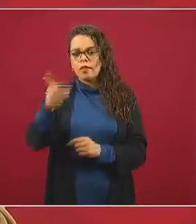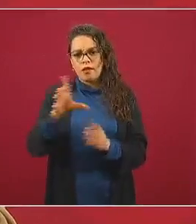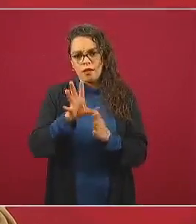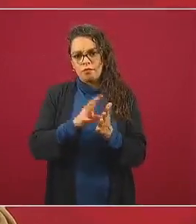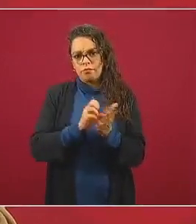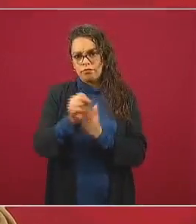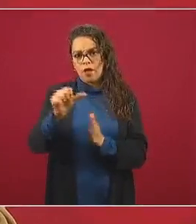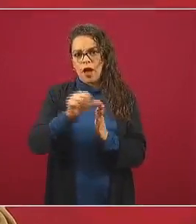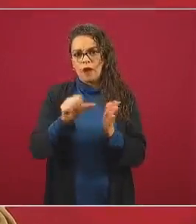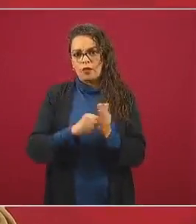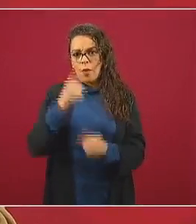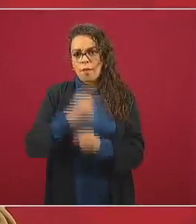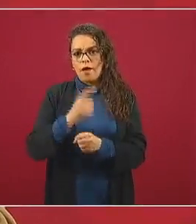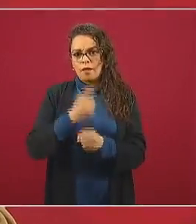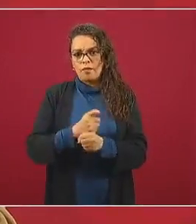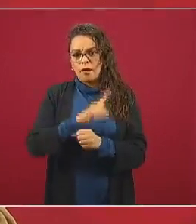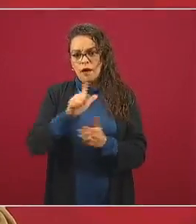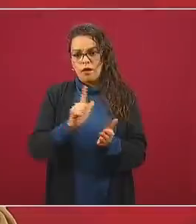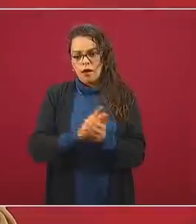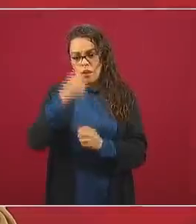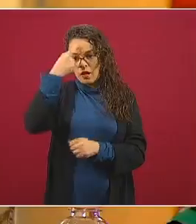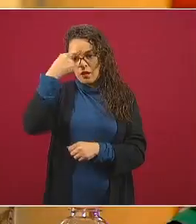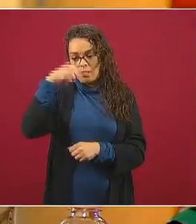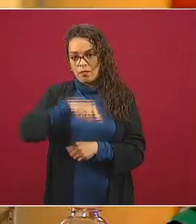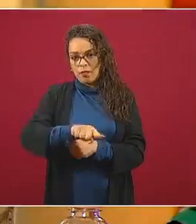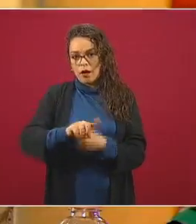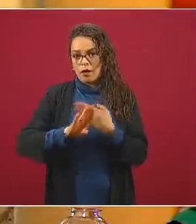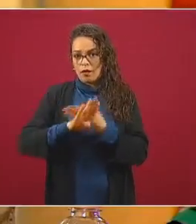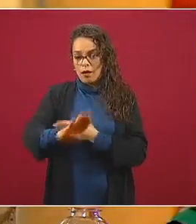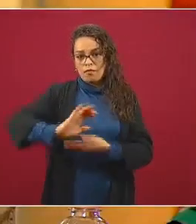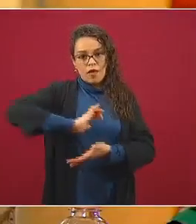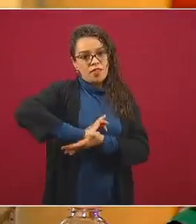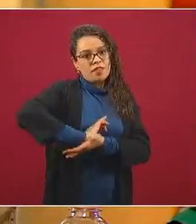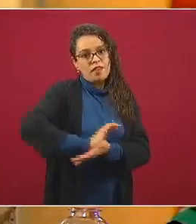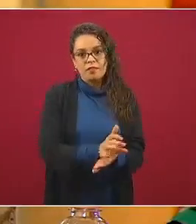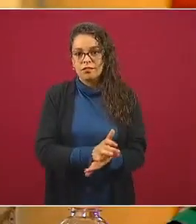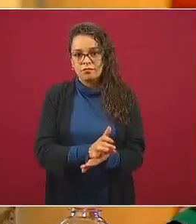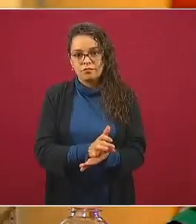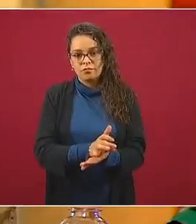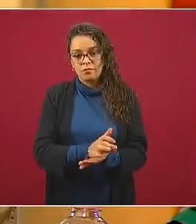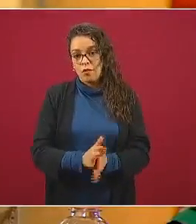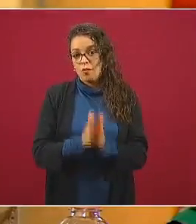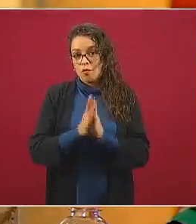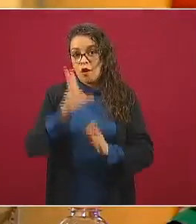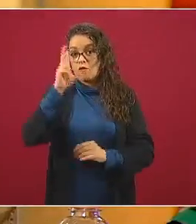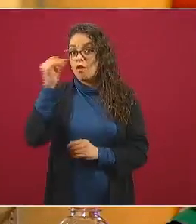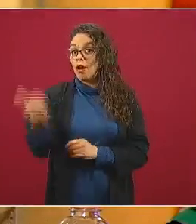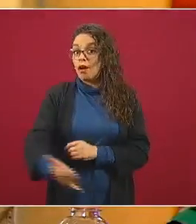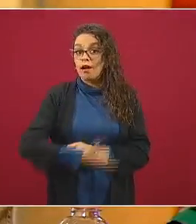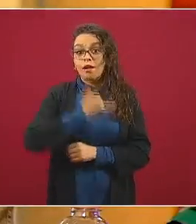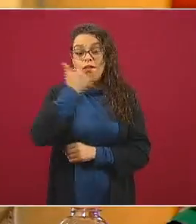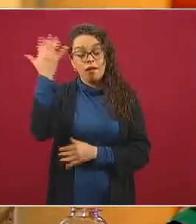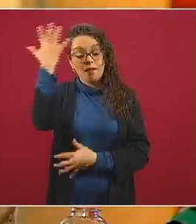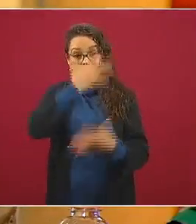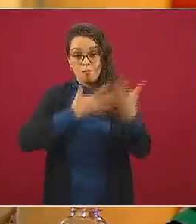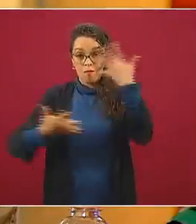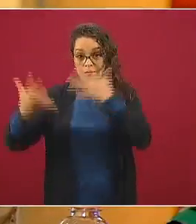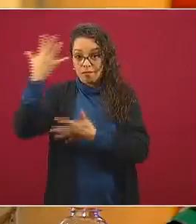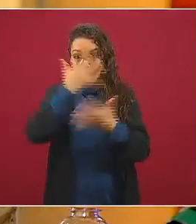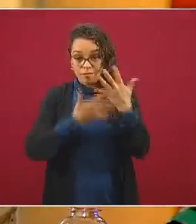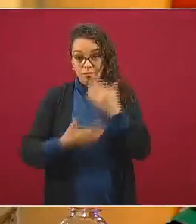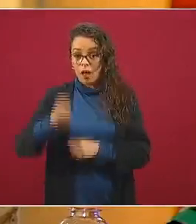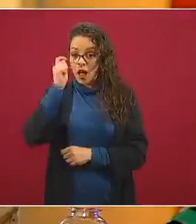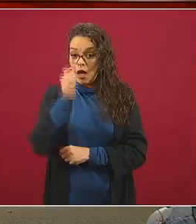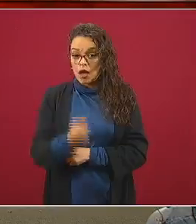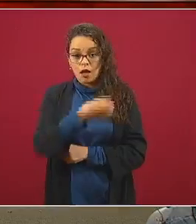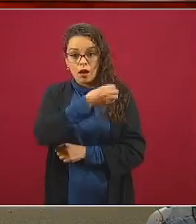y en la ley para prevenir y eliminar la discriminación. Entonces, nunca nos confundamos. Si hay una disposición de carácter